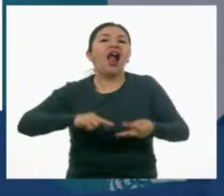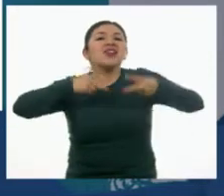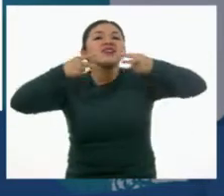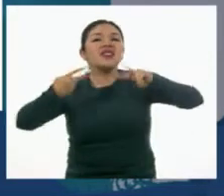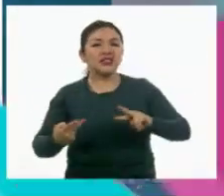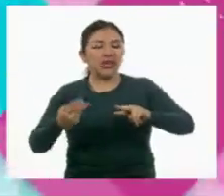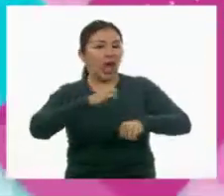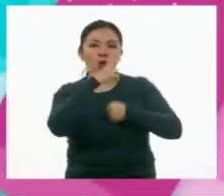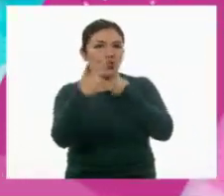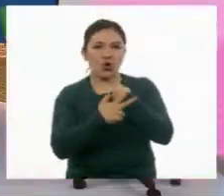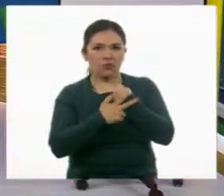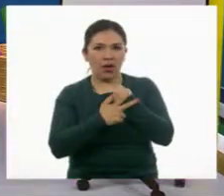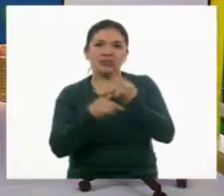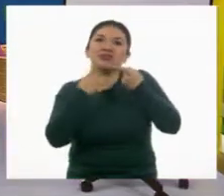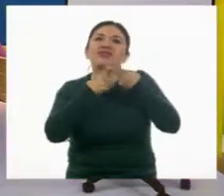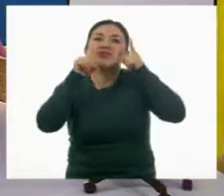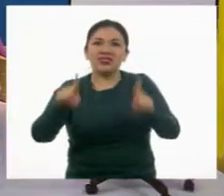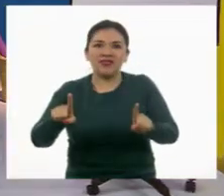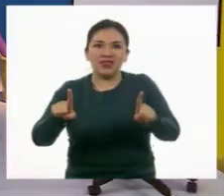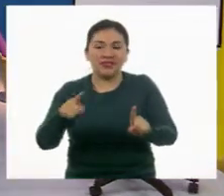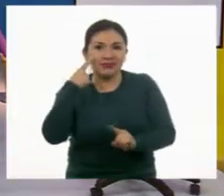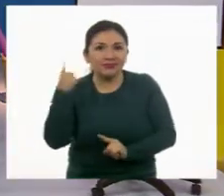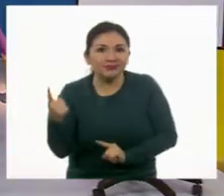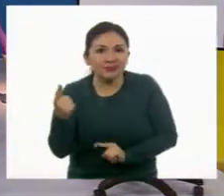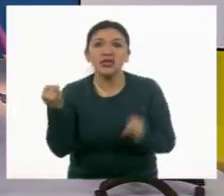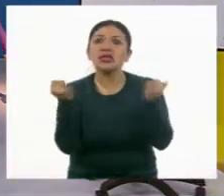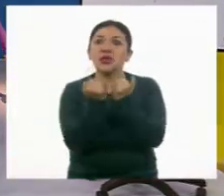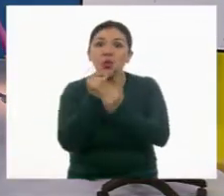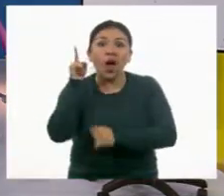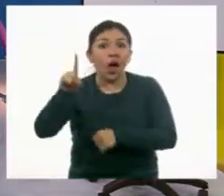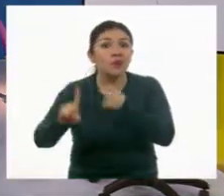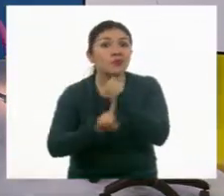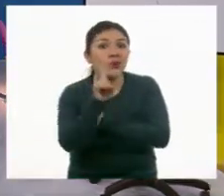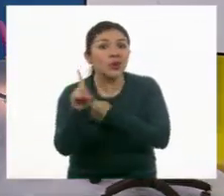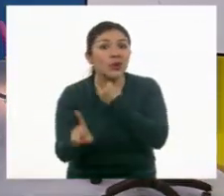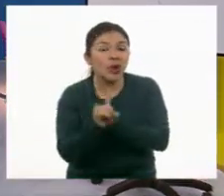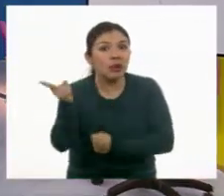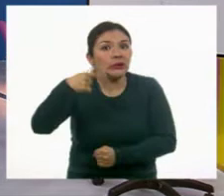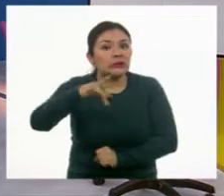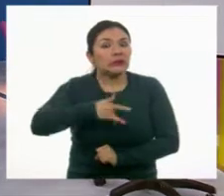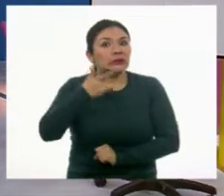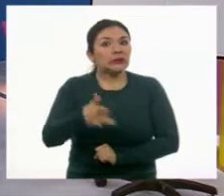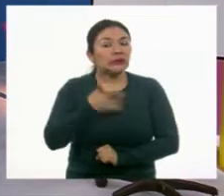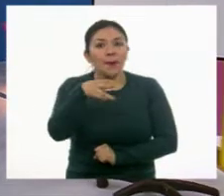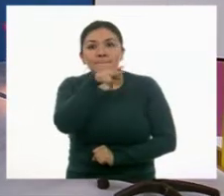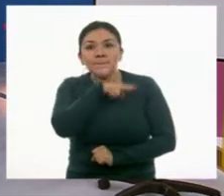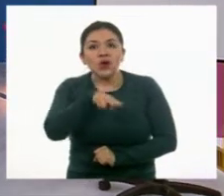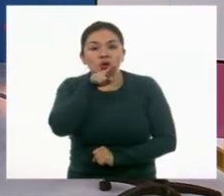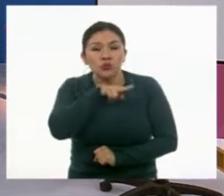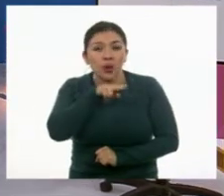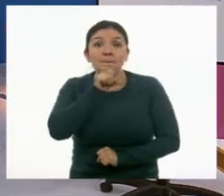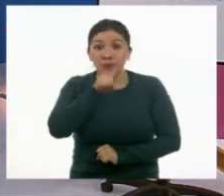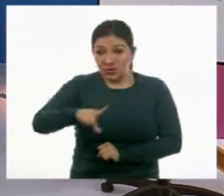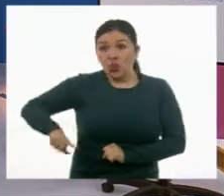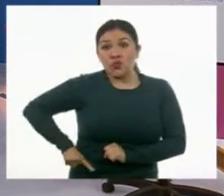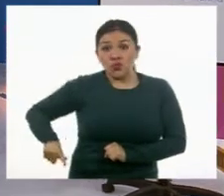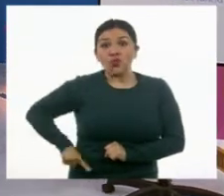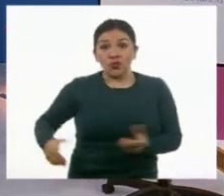de Europa, ¿verdad? También tenemos aquí una situación que está preocupando precisamente al